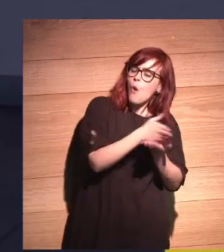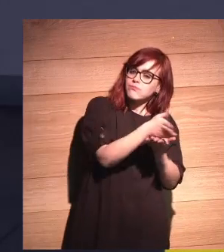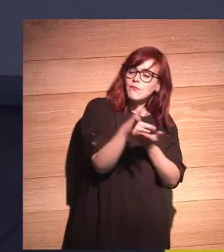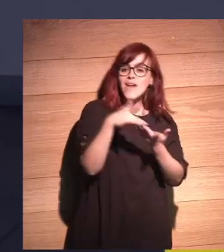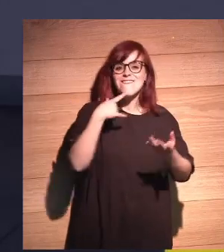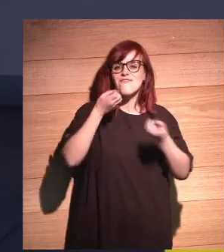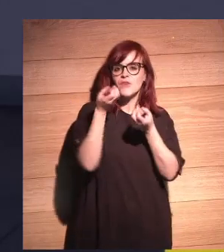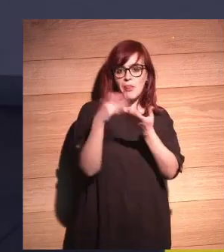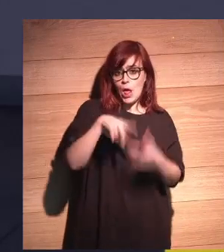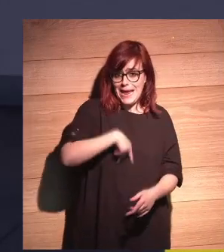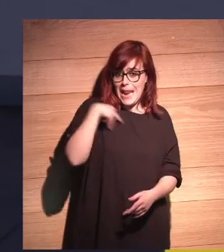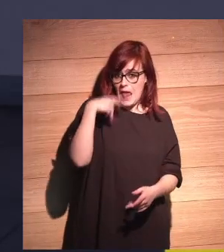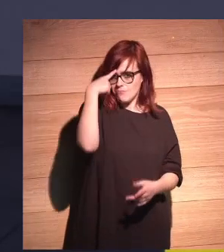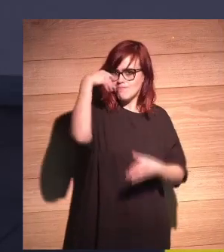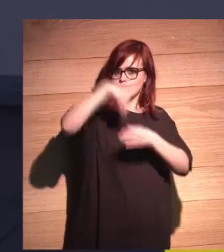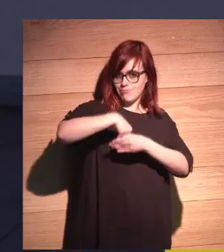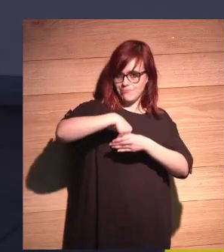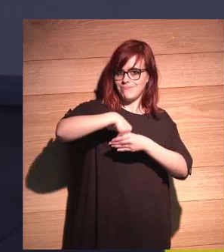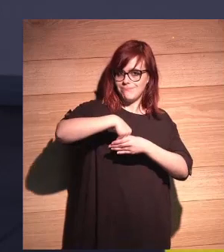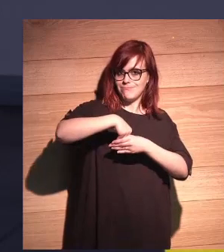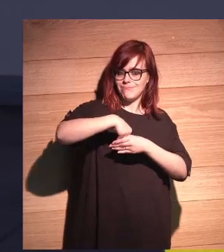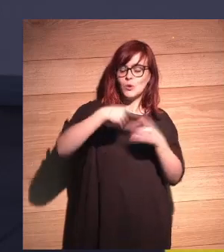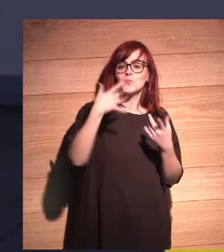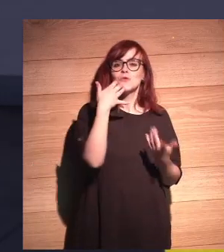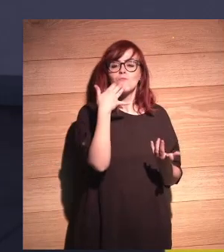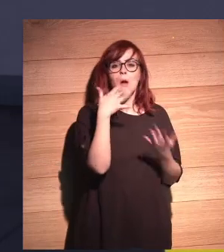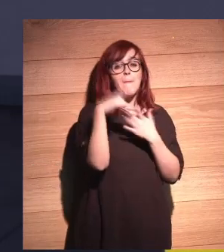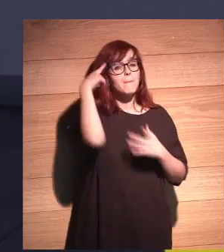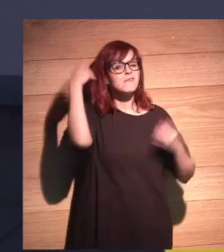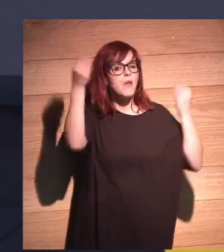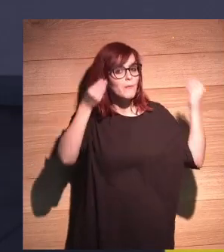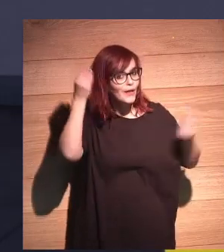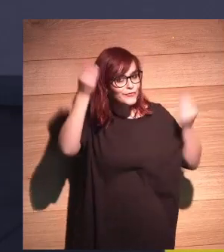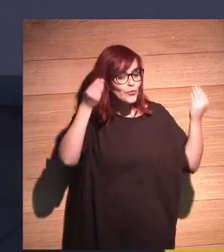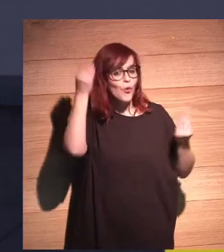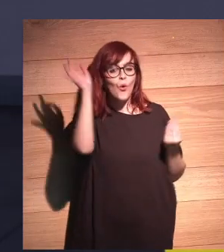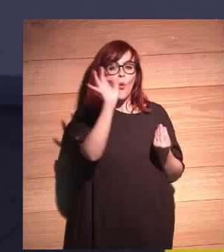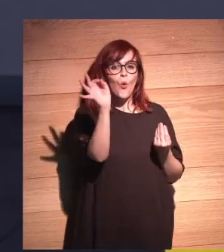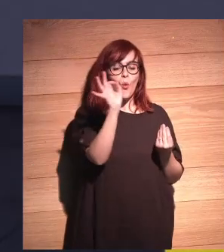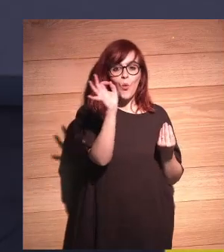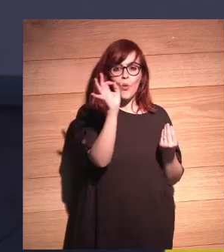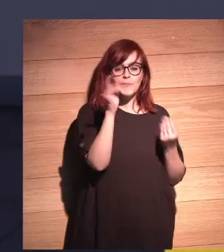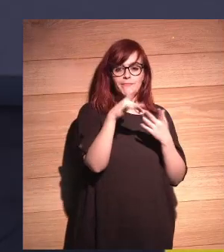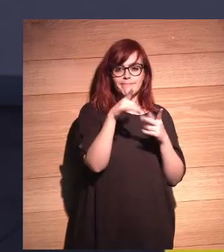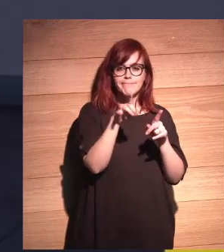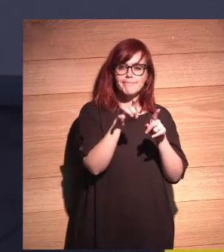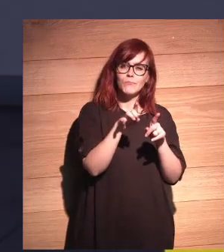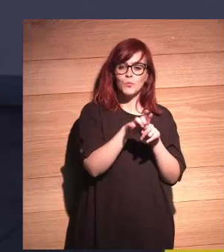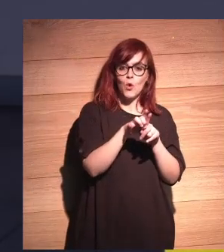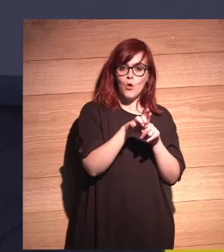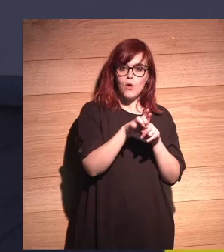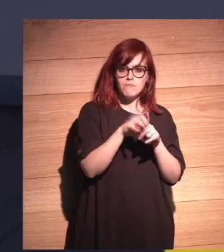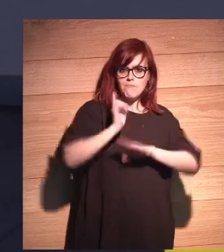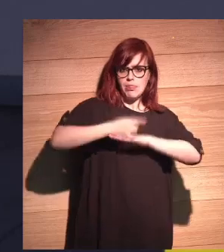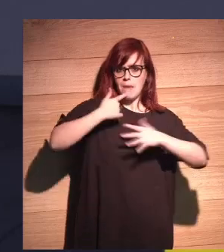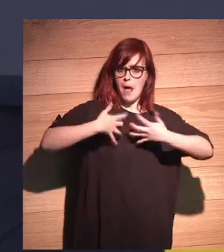ser información generada internamente, como pueden ser los pensamientos o como pueden ser los comandos